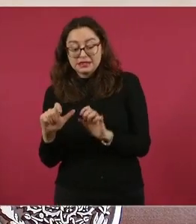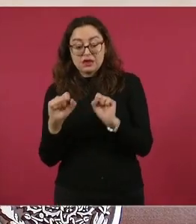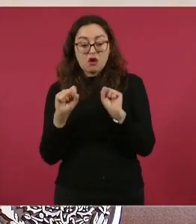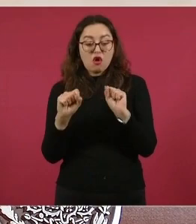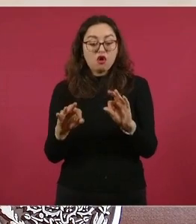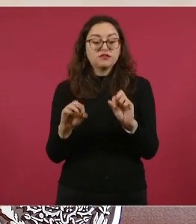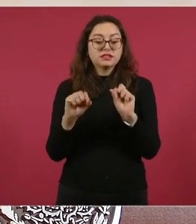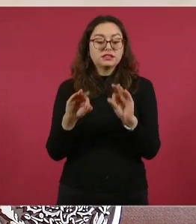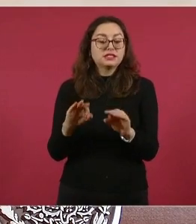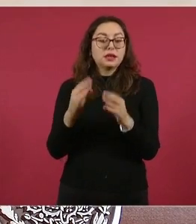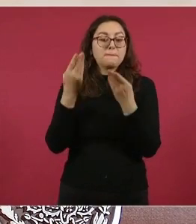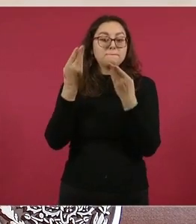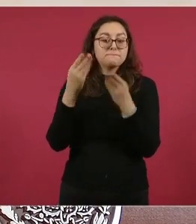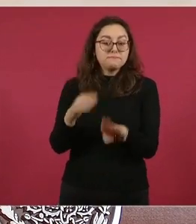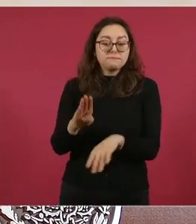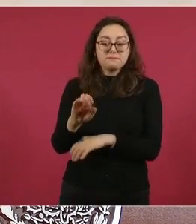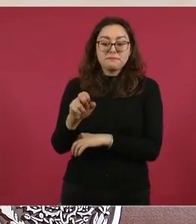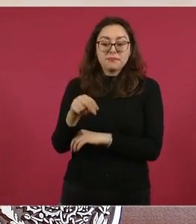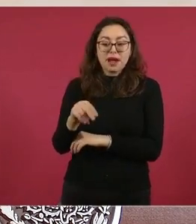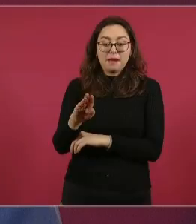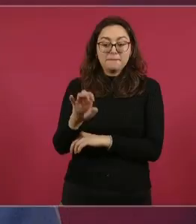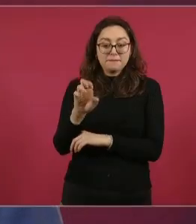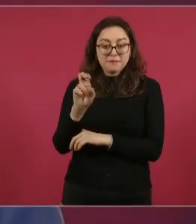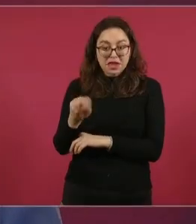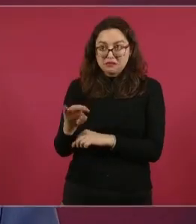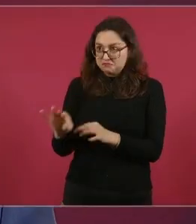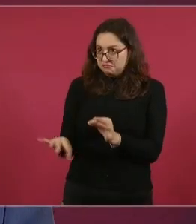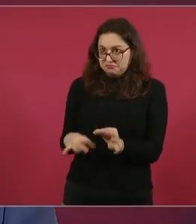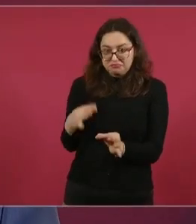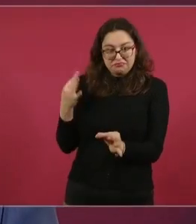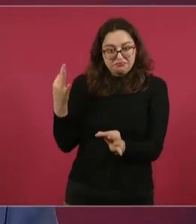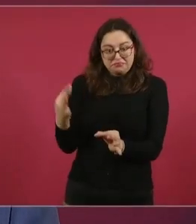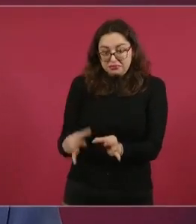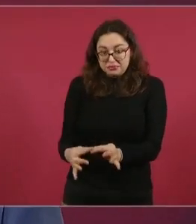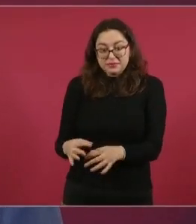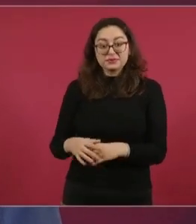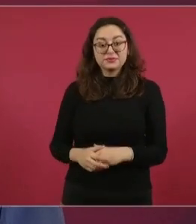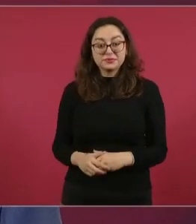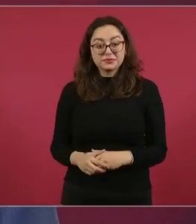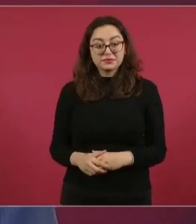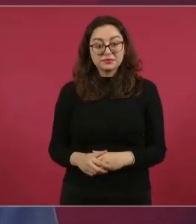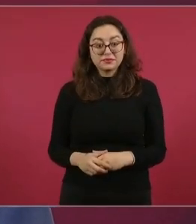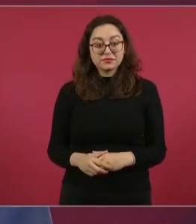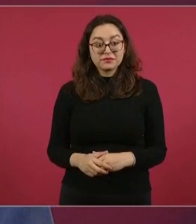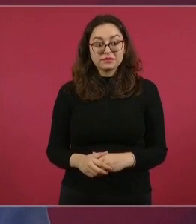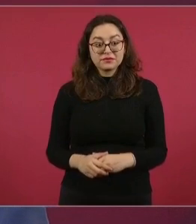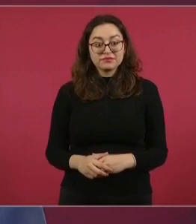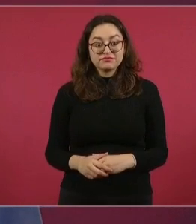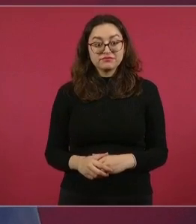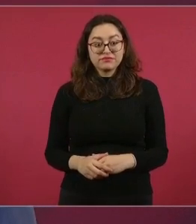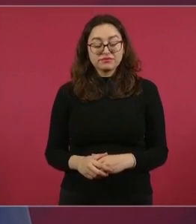2.750 sucursales del Banco del Bienestar terminadas. Para no